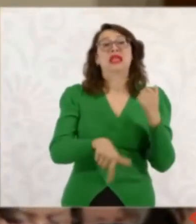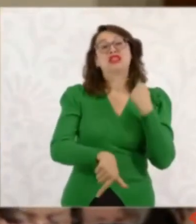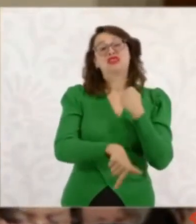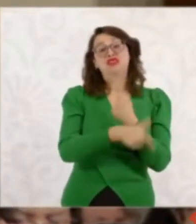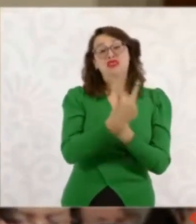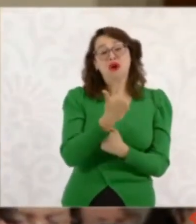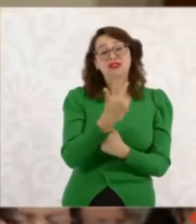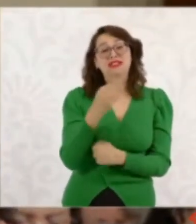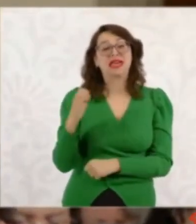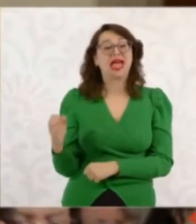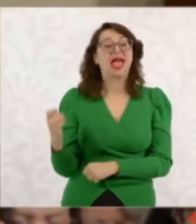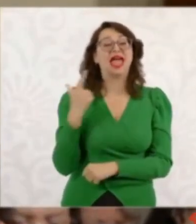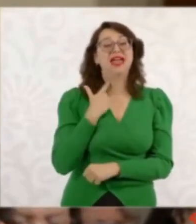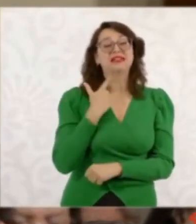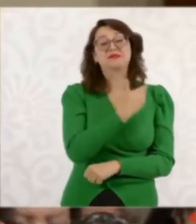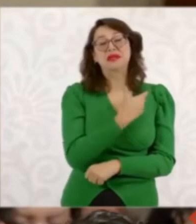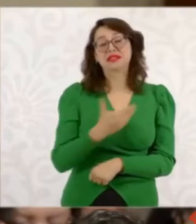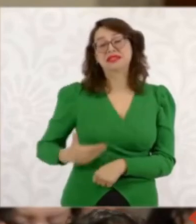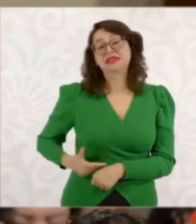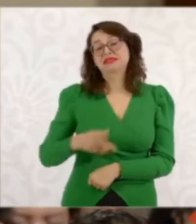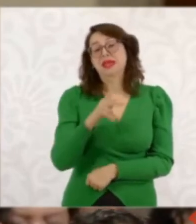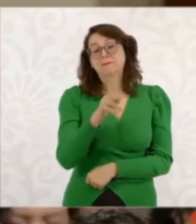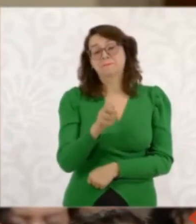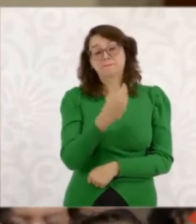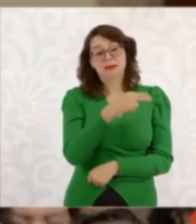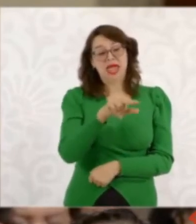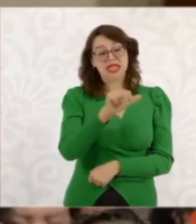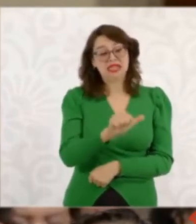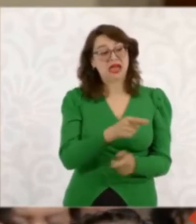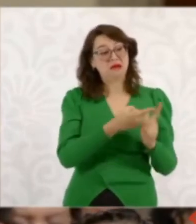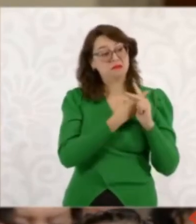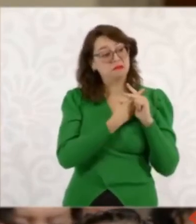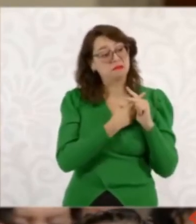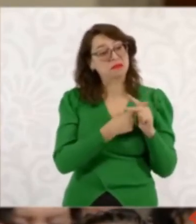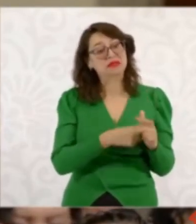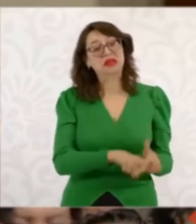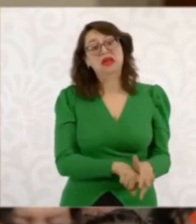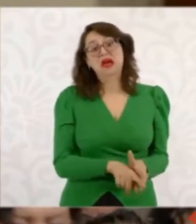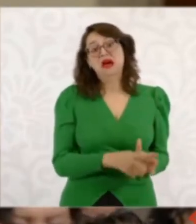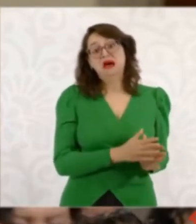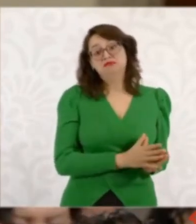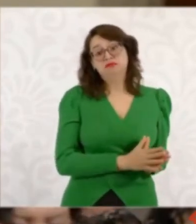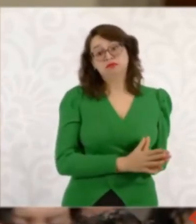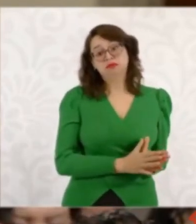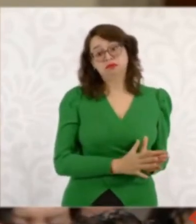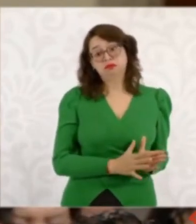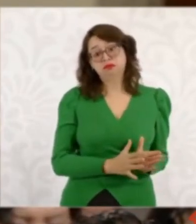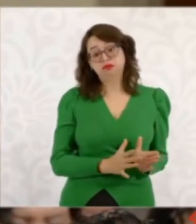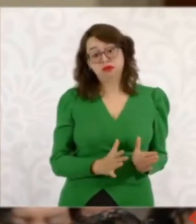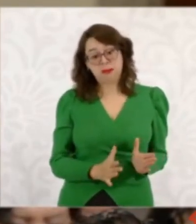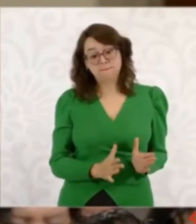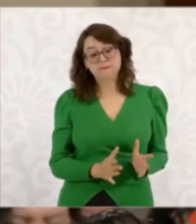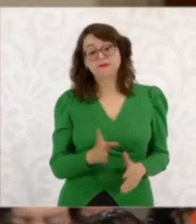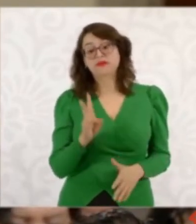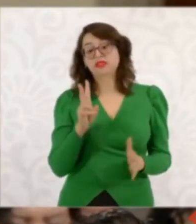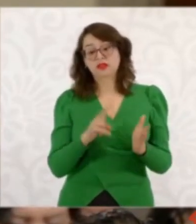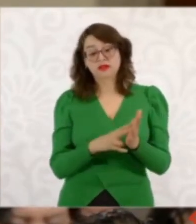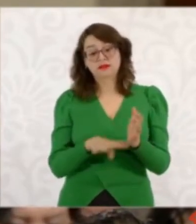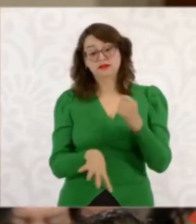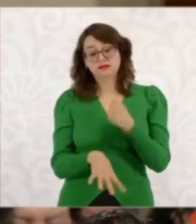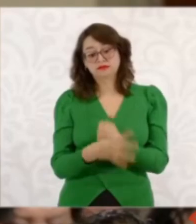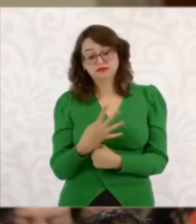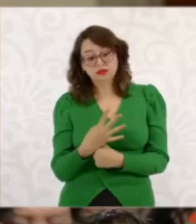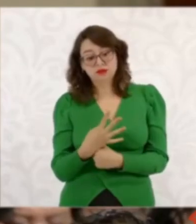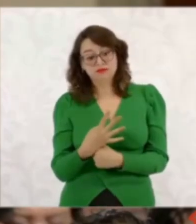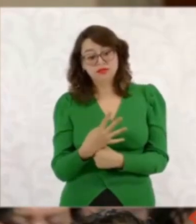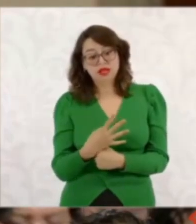el expresidente Enrique Peña Nieto, y que si bien empezó su construcción en el 2014, o sea, prácticamente ya más de